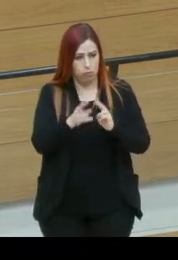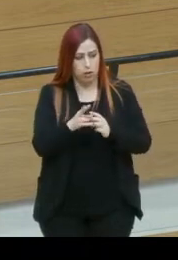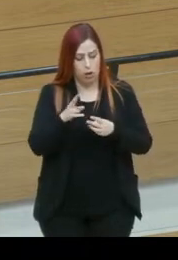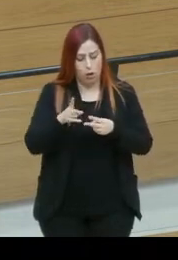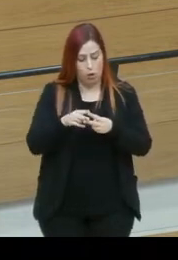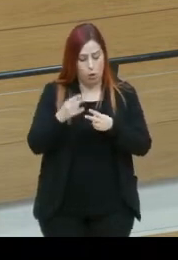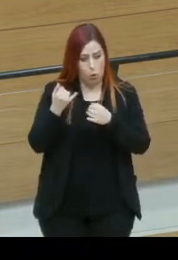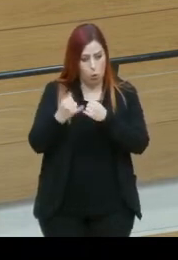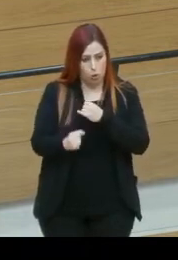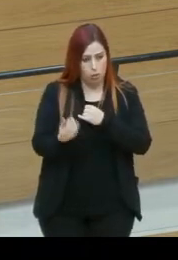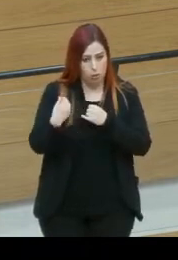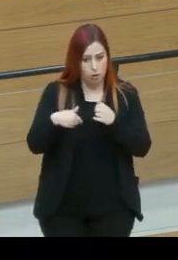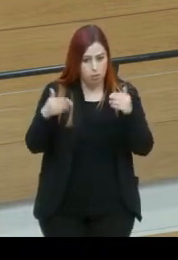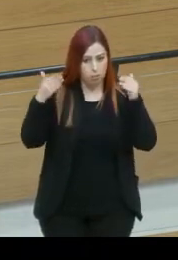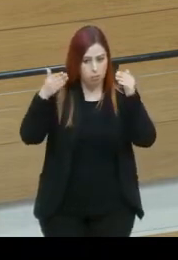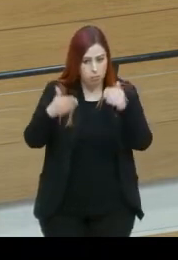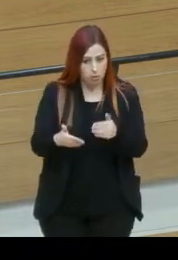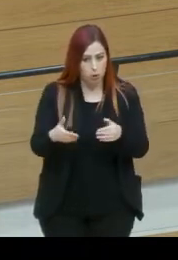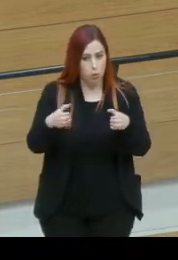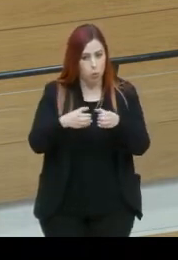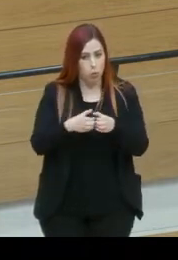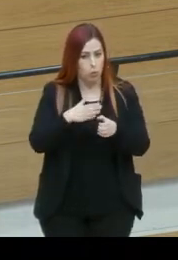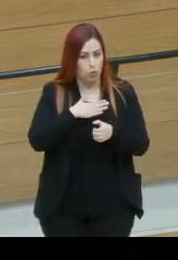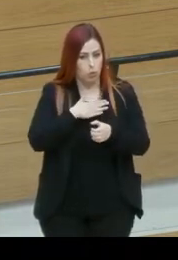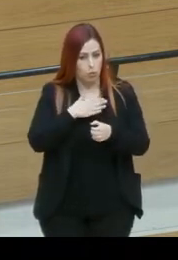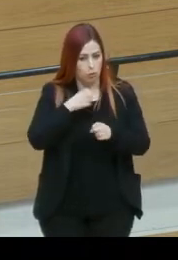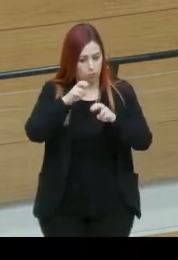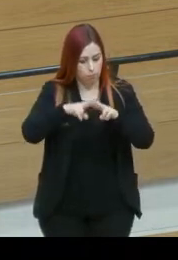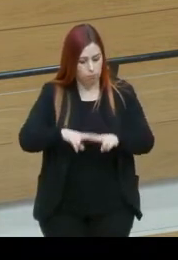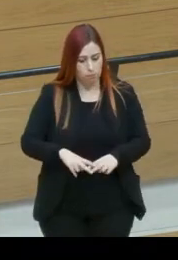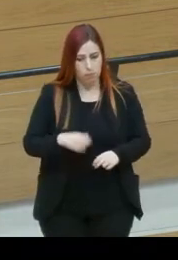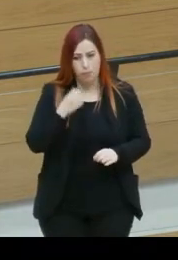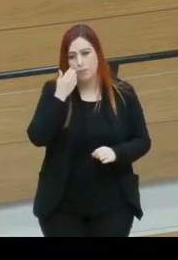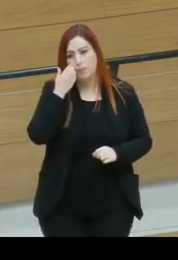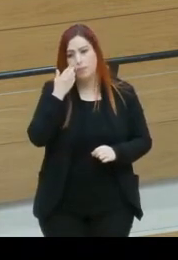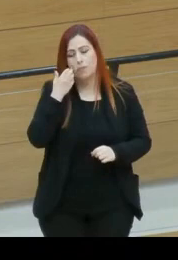son en los que nos centramos, mi grupo y yo, en investigar.